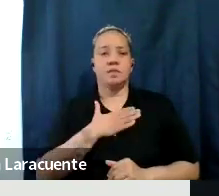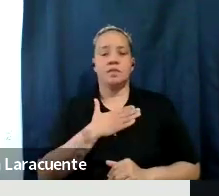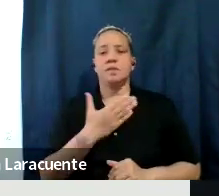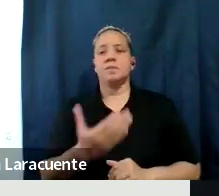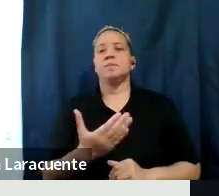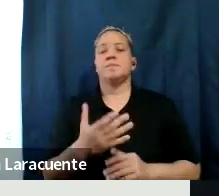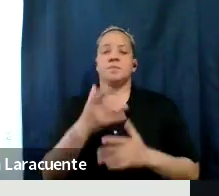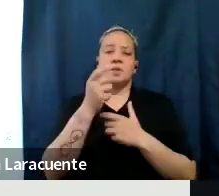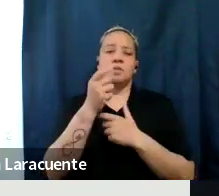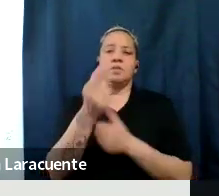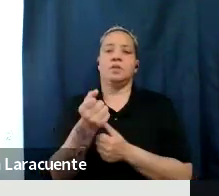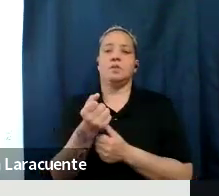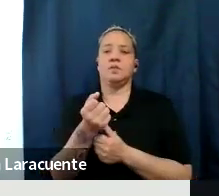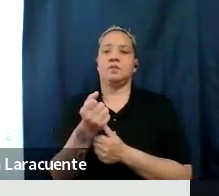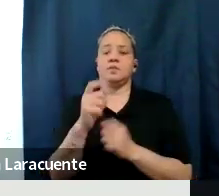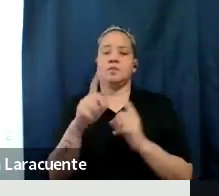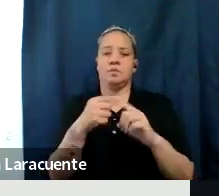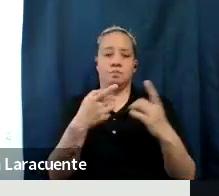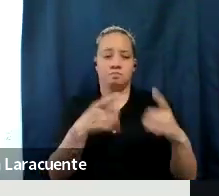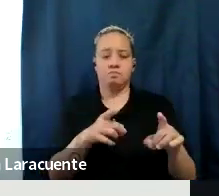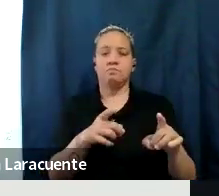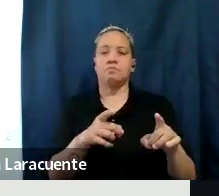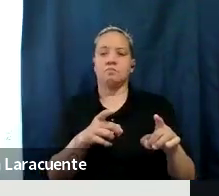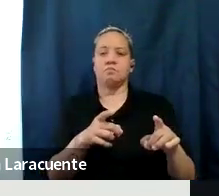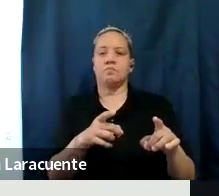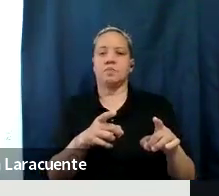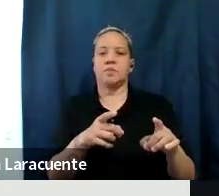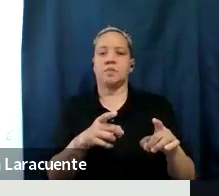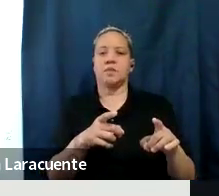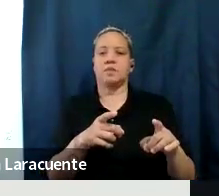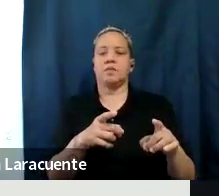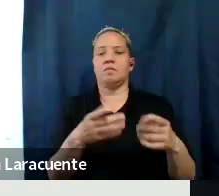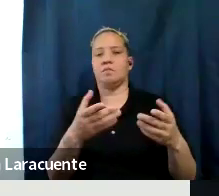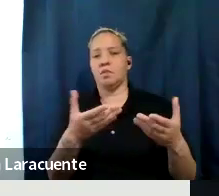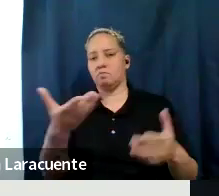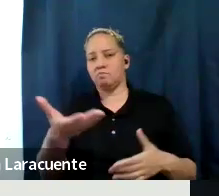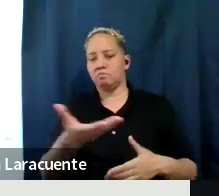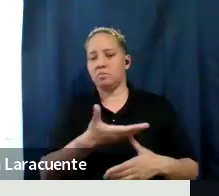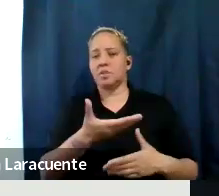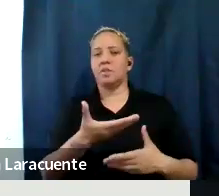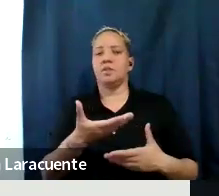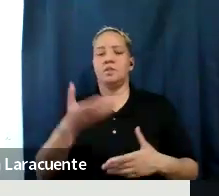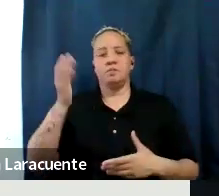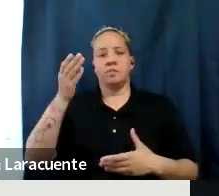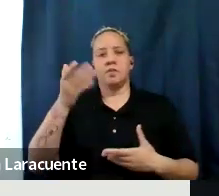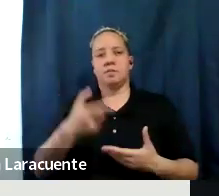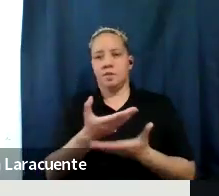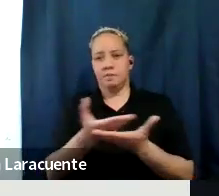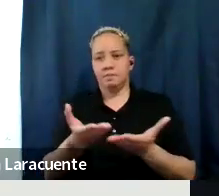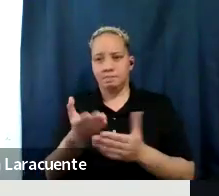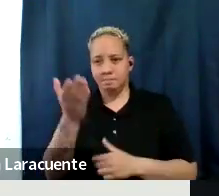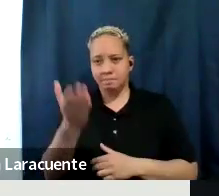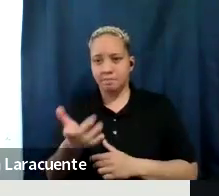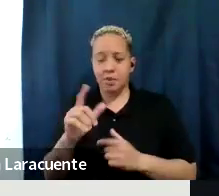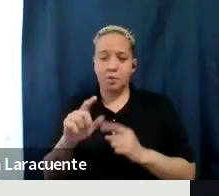en confianza. Cuando eso ocurra, está abierto nuestro ciclo de charlas para usted. Y cuando